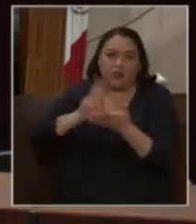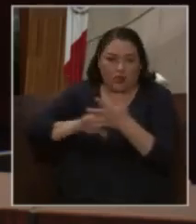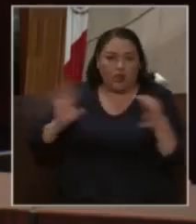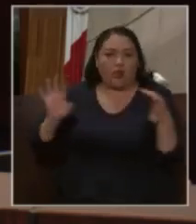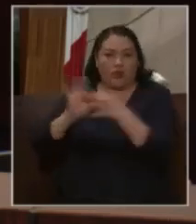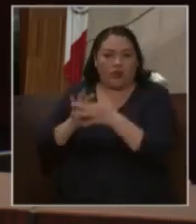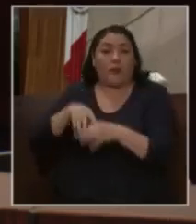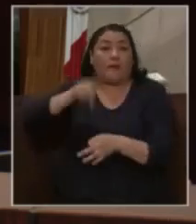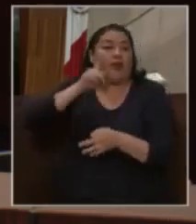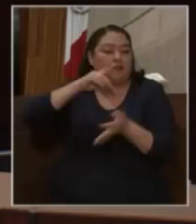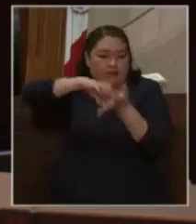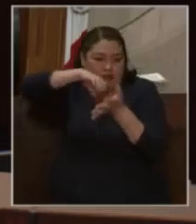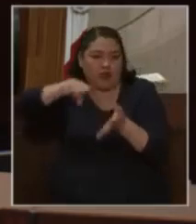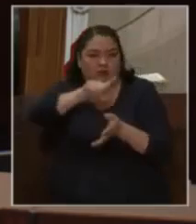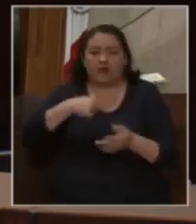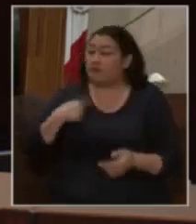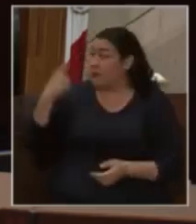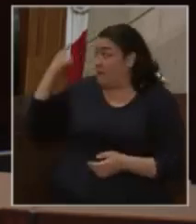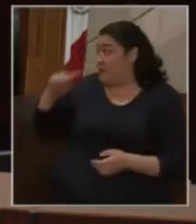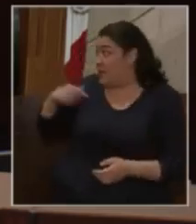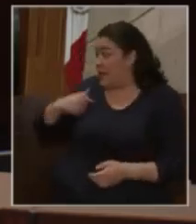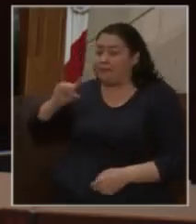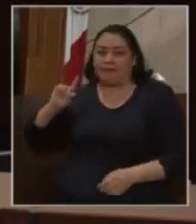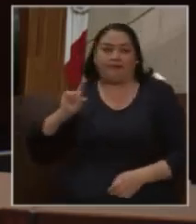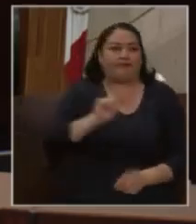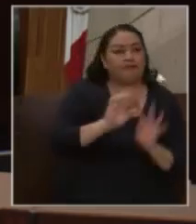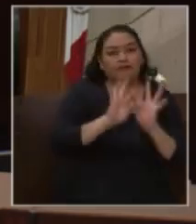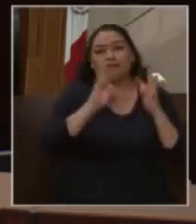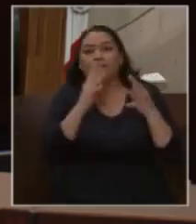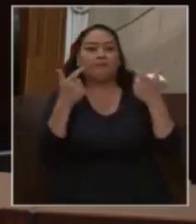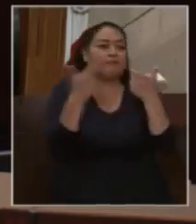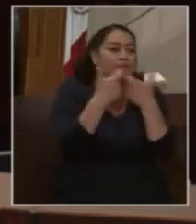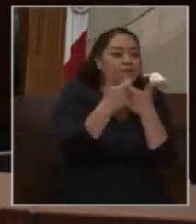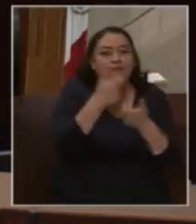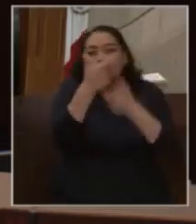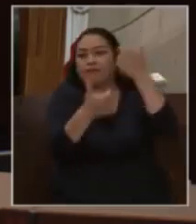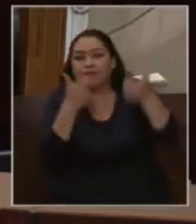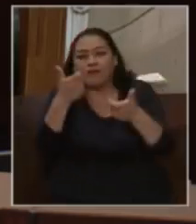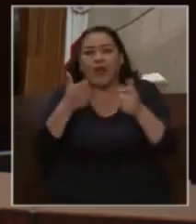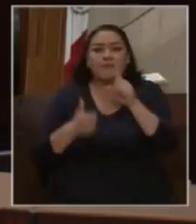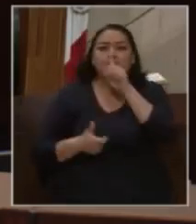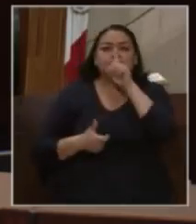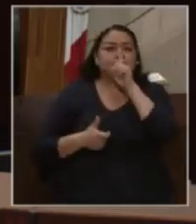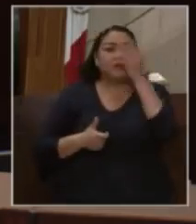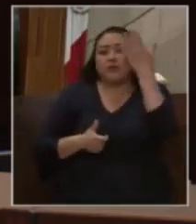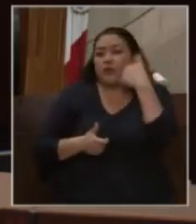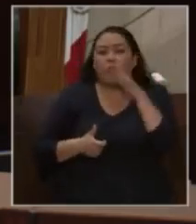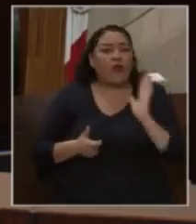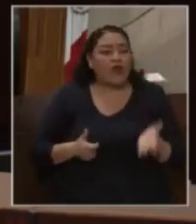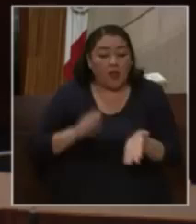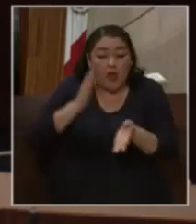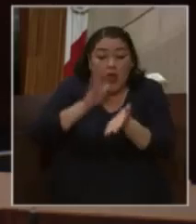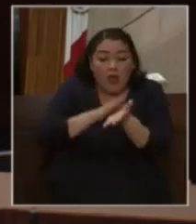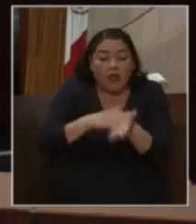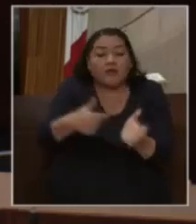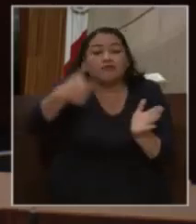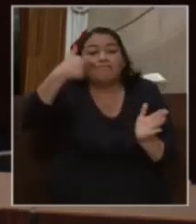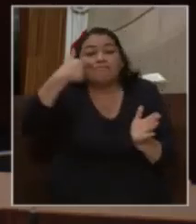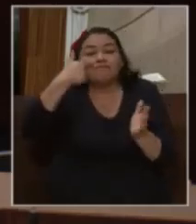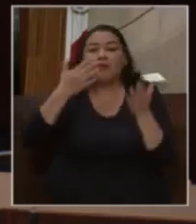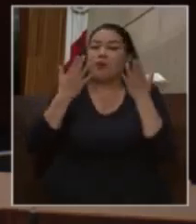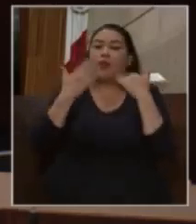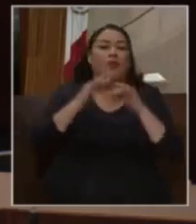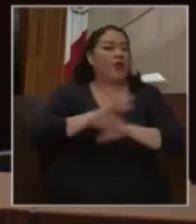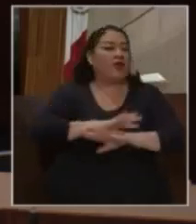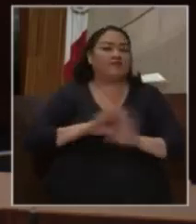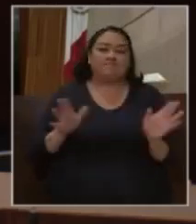actuaran en nombre y bajo las instrucciones de dicho partido político, sin que al efecto exista mayor prueba. Por lo contrario,